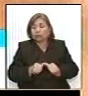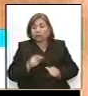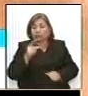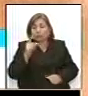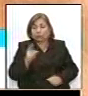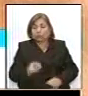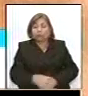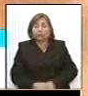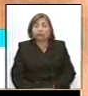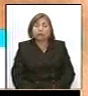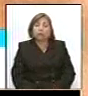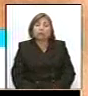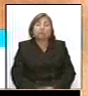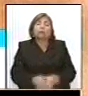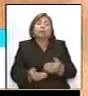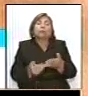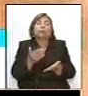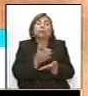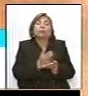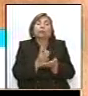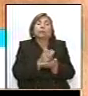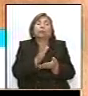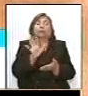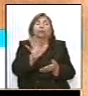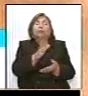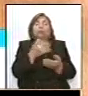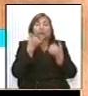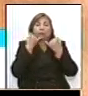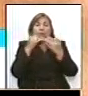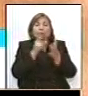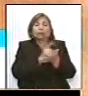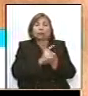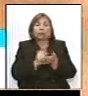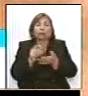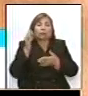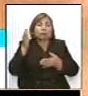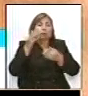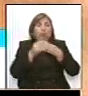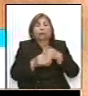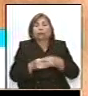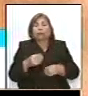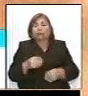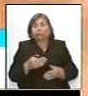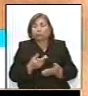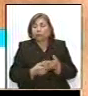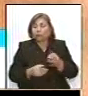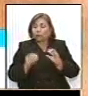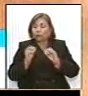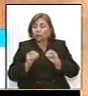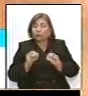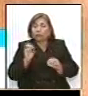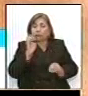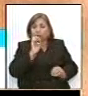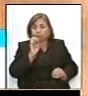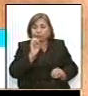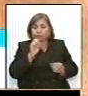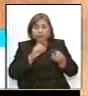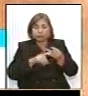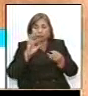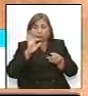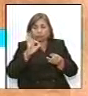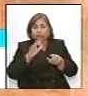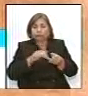ellos les preguntó, ¿cuál ha sido su participación en la elaboración de los informes de semana de representación del referido parlamentario correspondientes a los meses de enero,